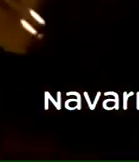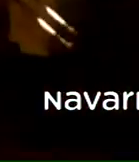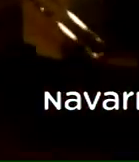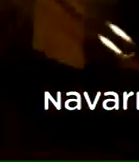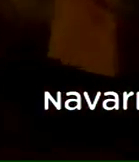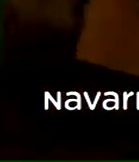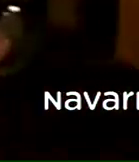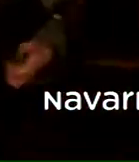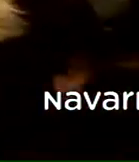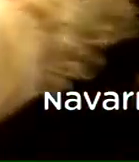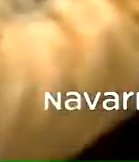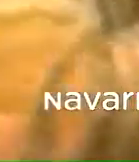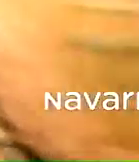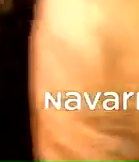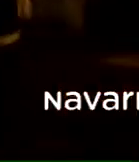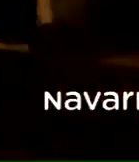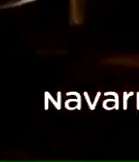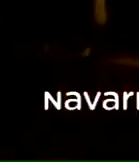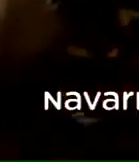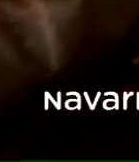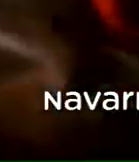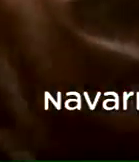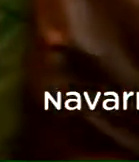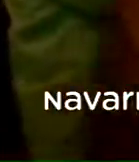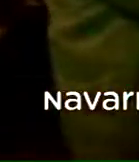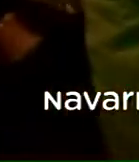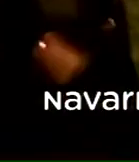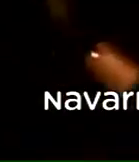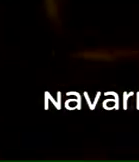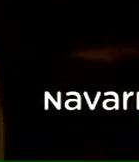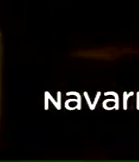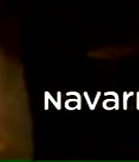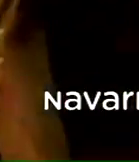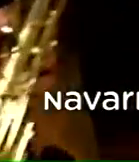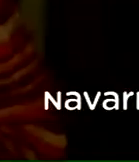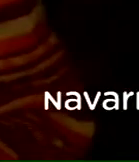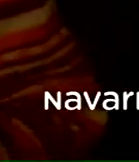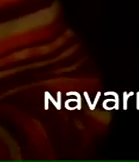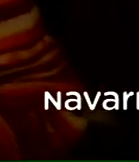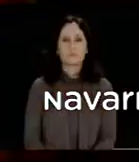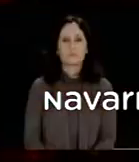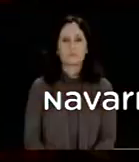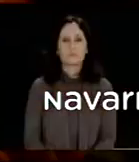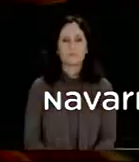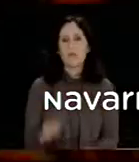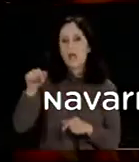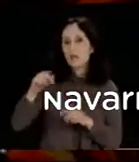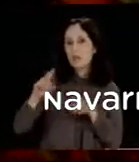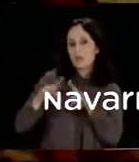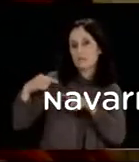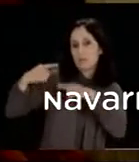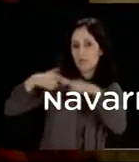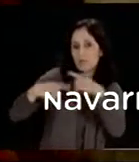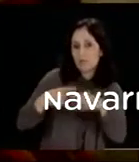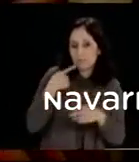Estamos aquí aquí con el martillo, como manda la tradición, ¿no?